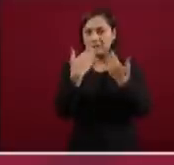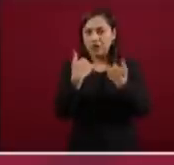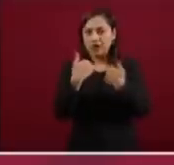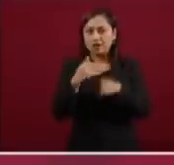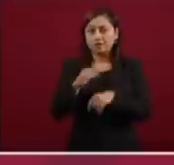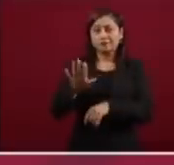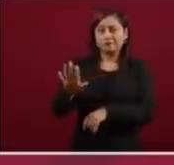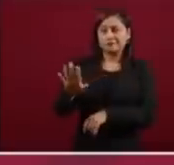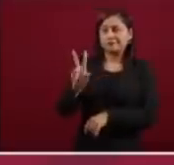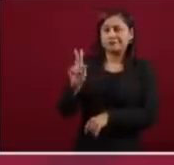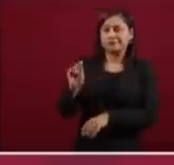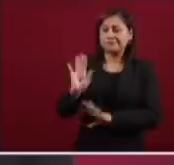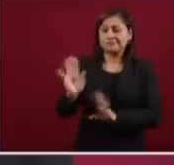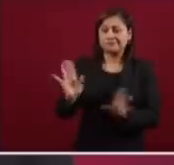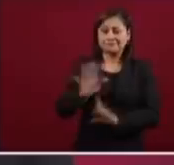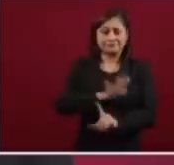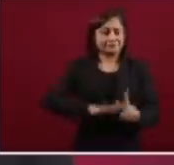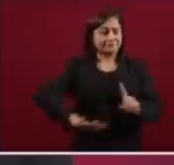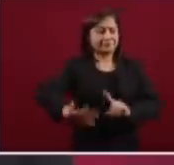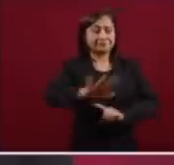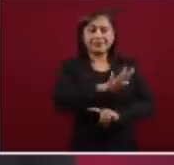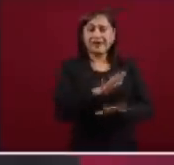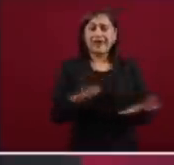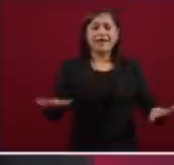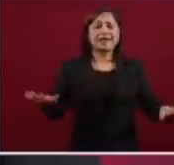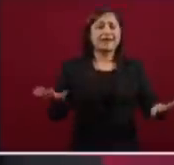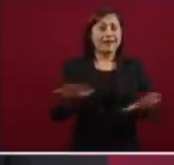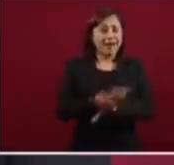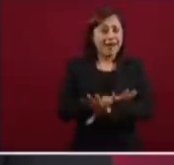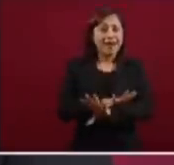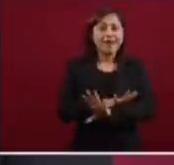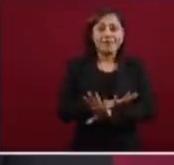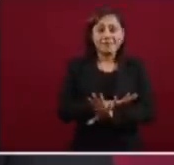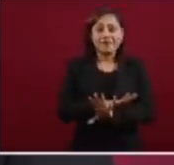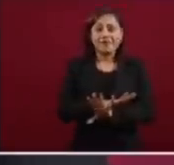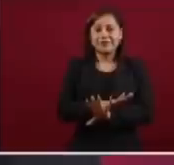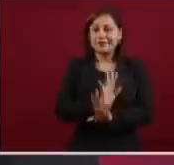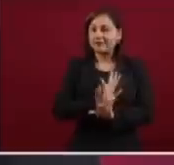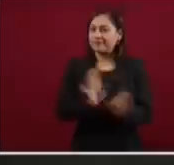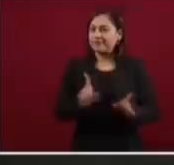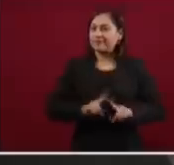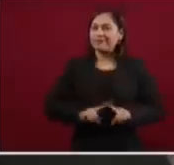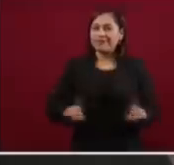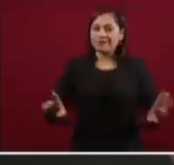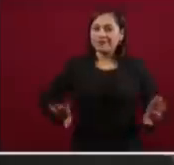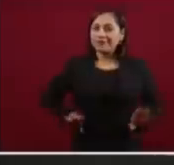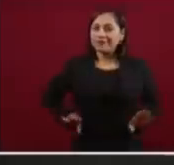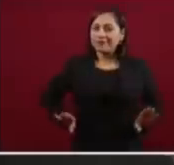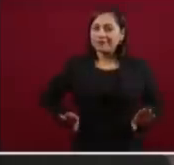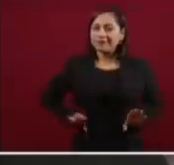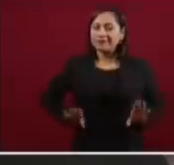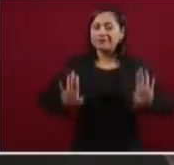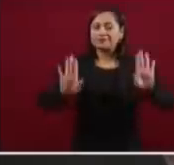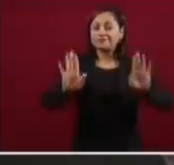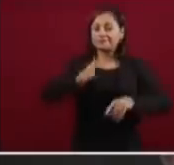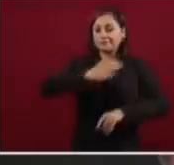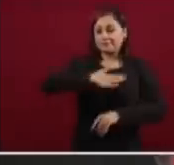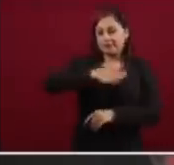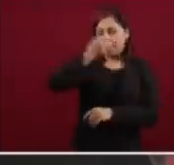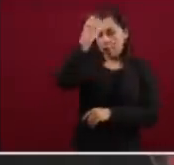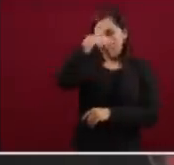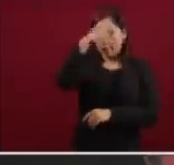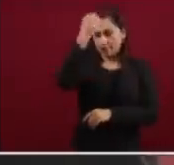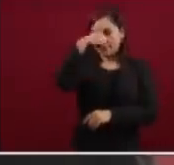es otra cosa entonces esa es mi opinión todos esos intentos